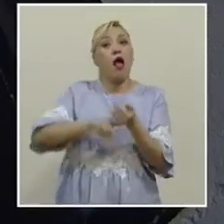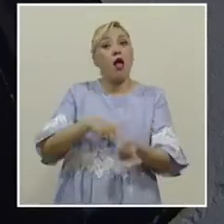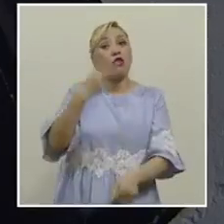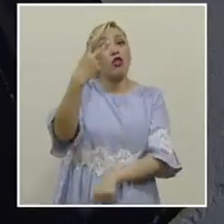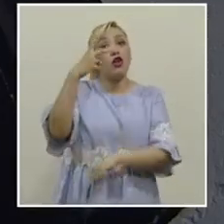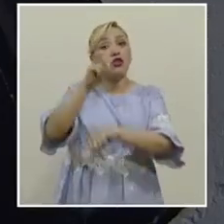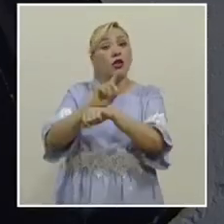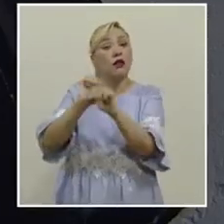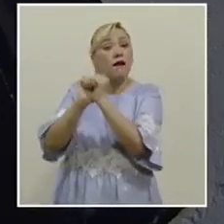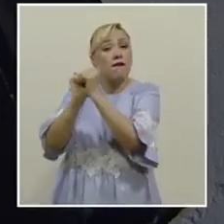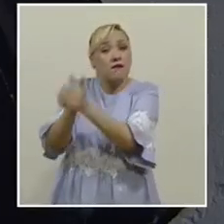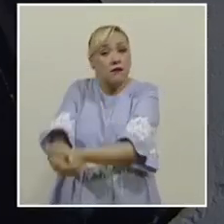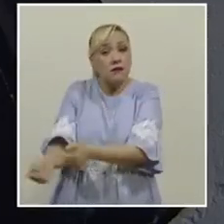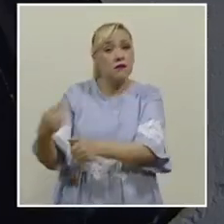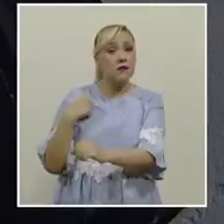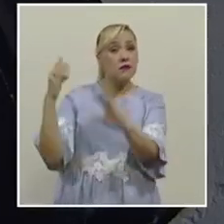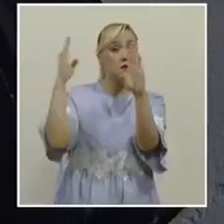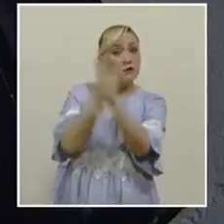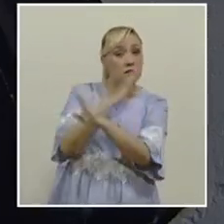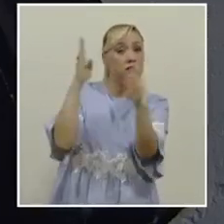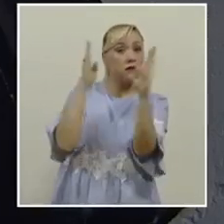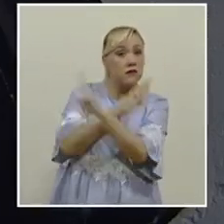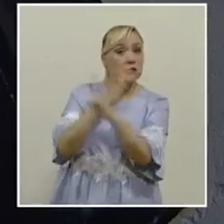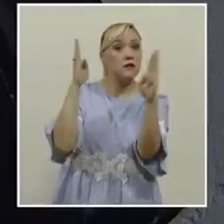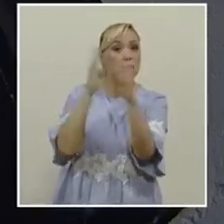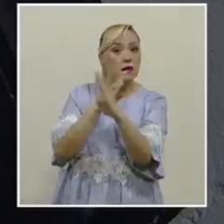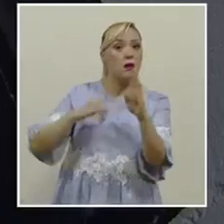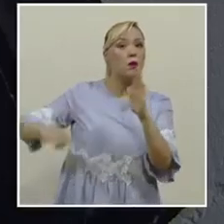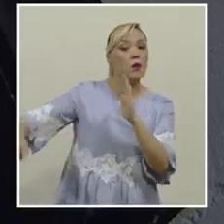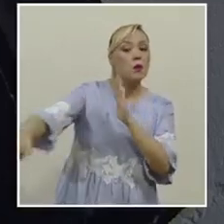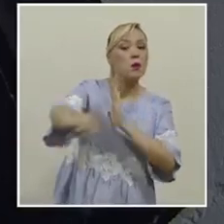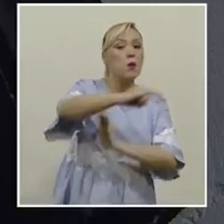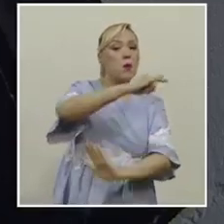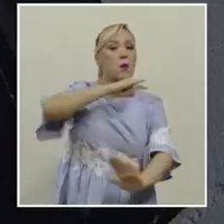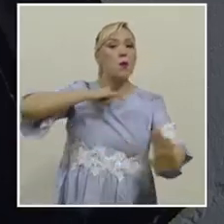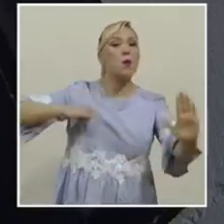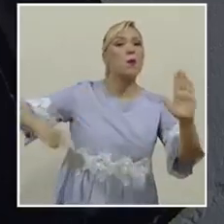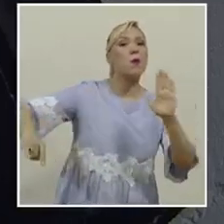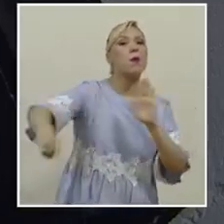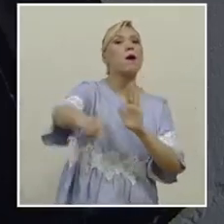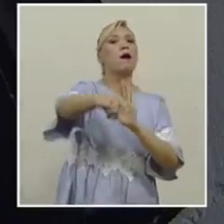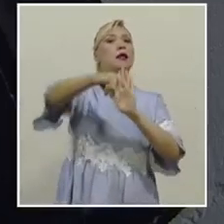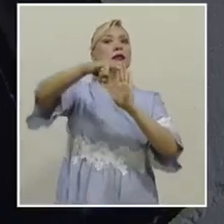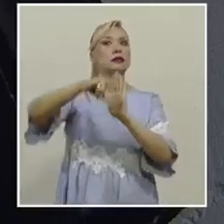o por ahí así narrando, dando vueltas y estacionado.